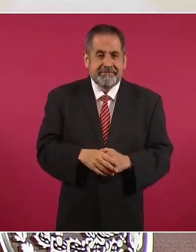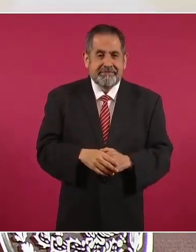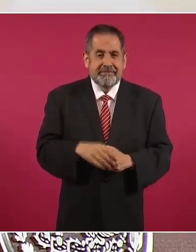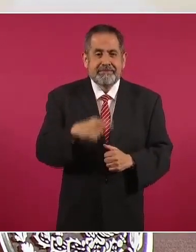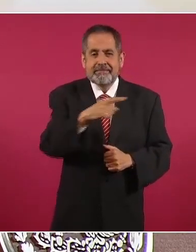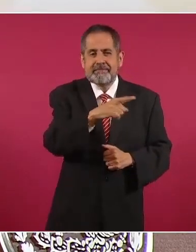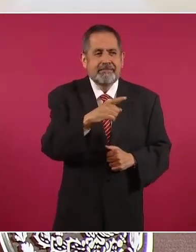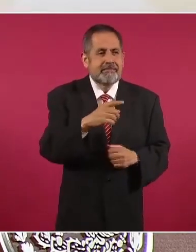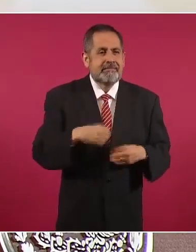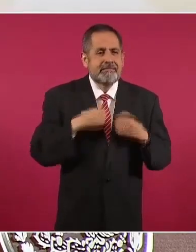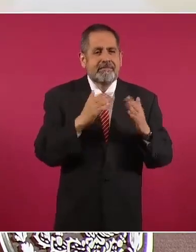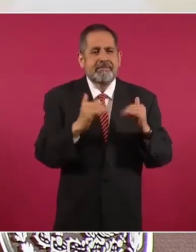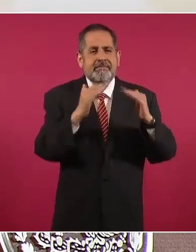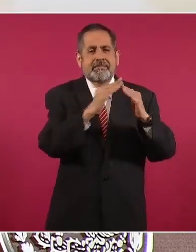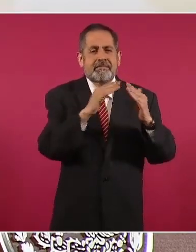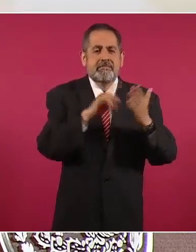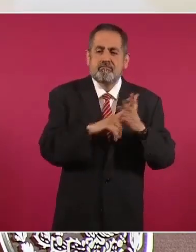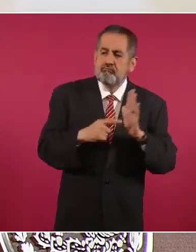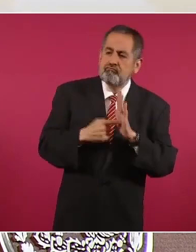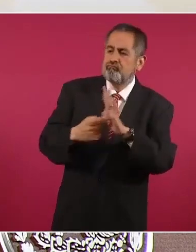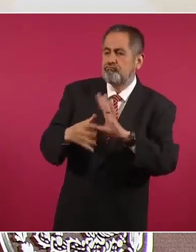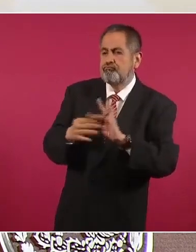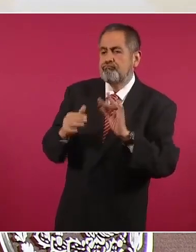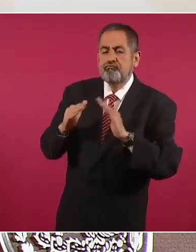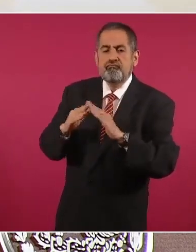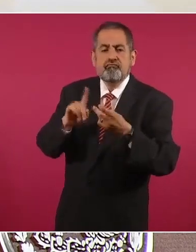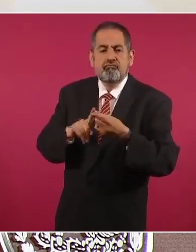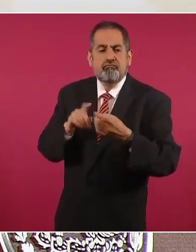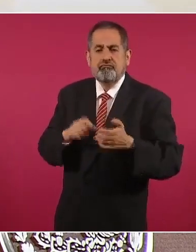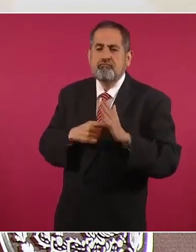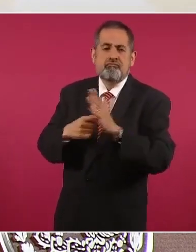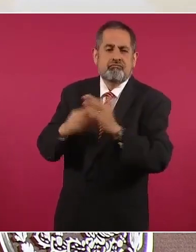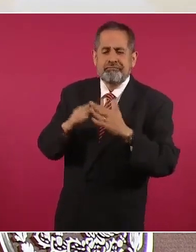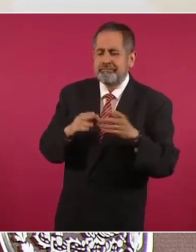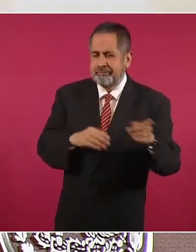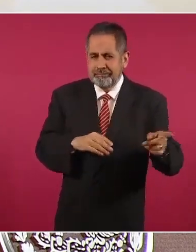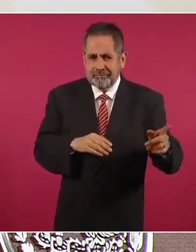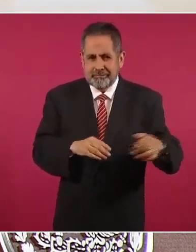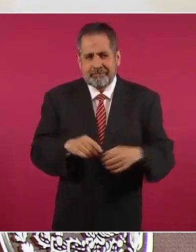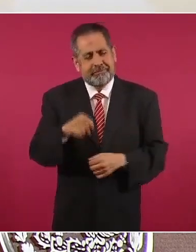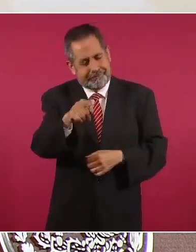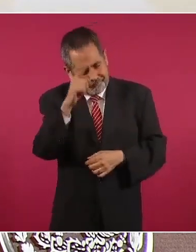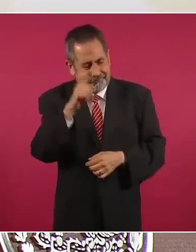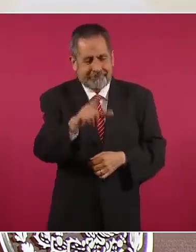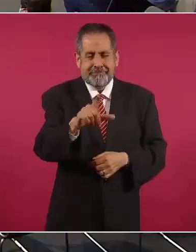la casa que nunca ha querido dar a conocer,